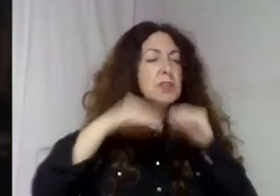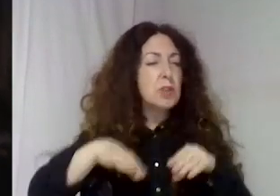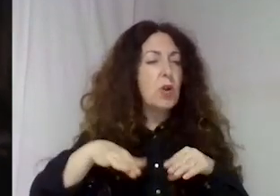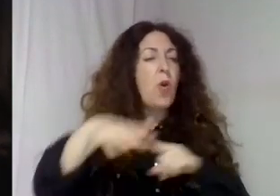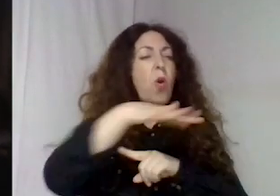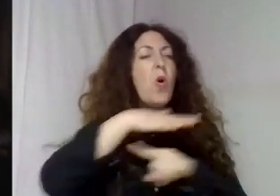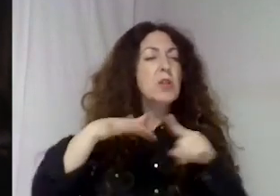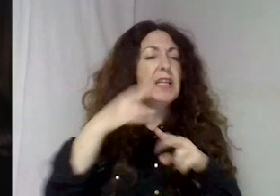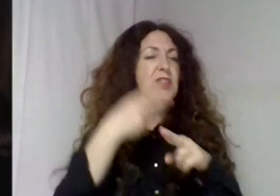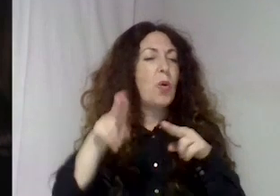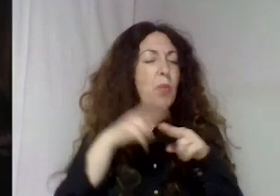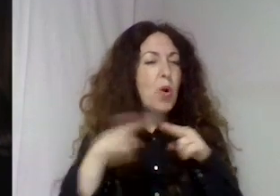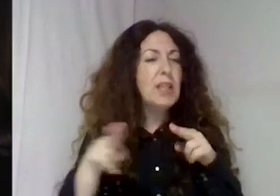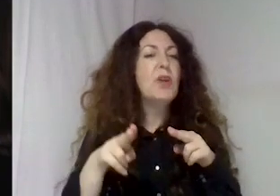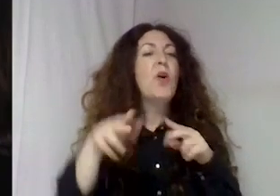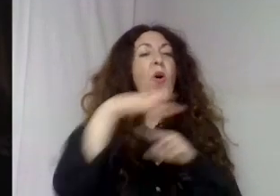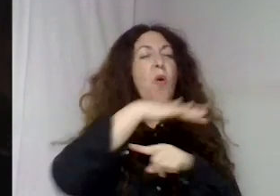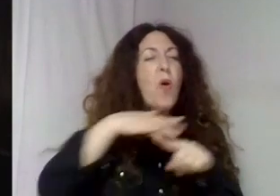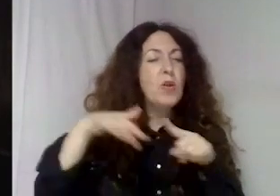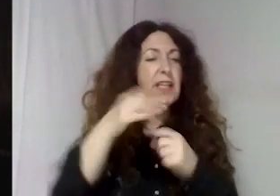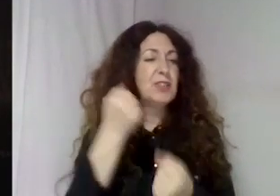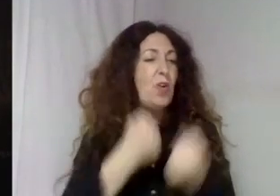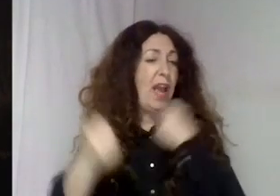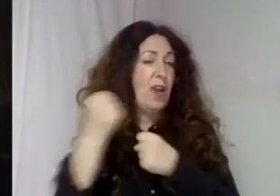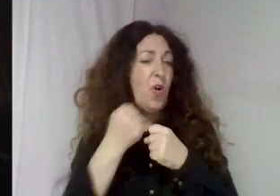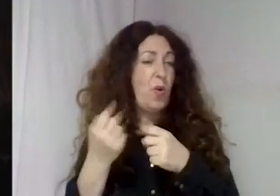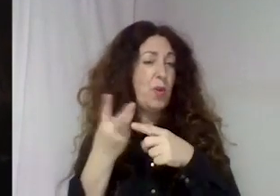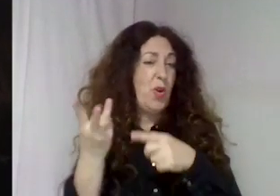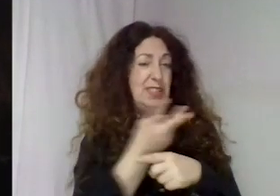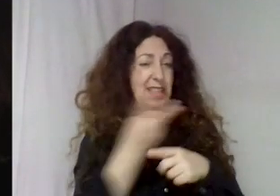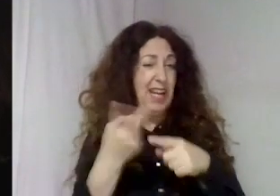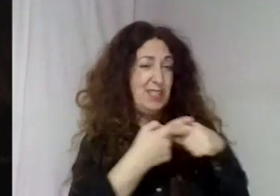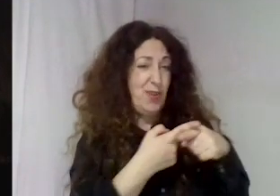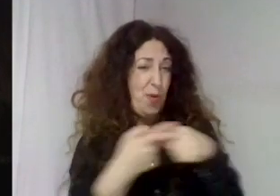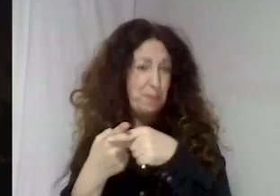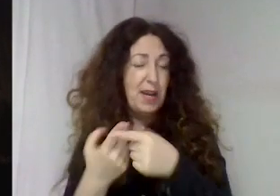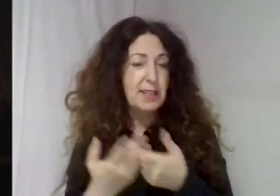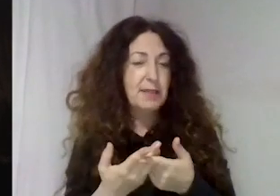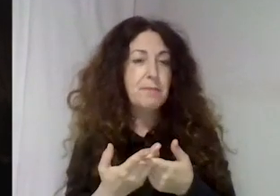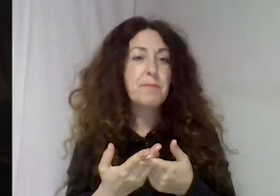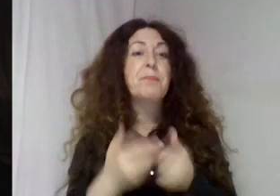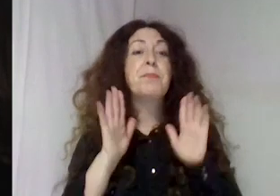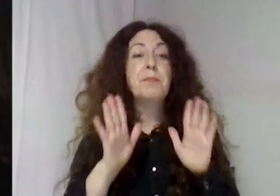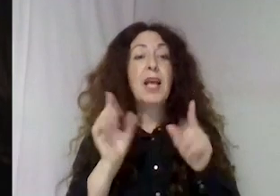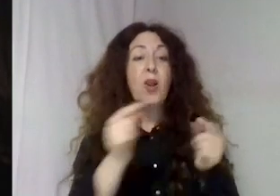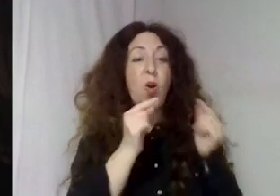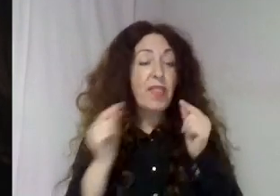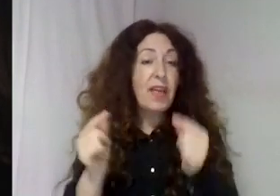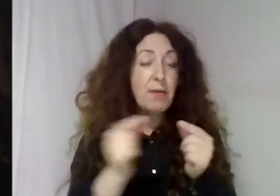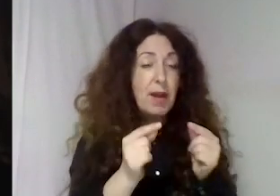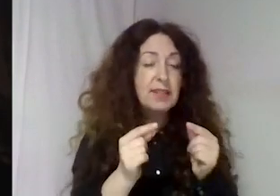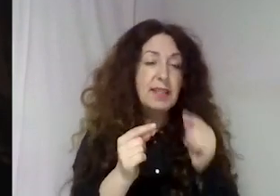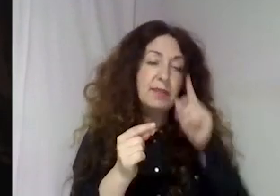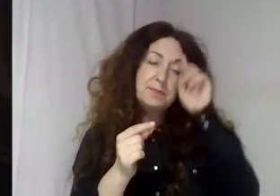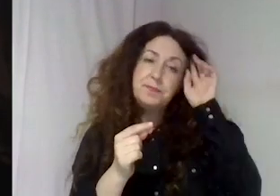parámetros morales y que tiene que ver con lo políticamente correcto, que cada vez lo políticamente correcto